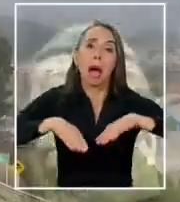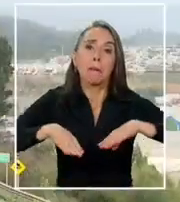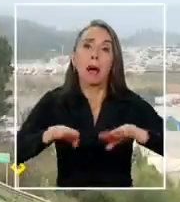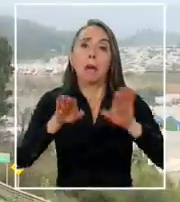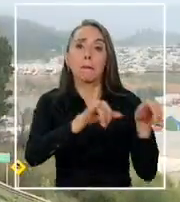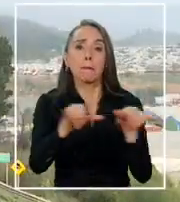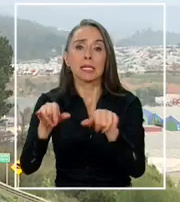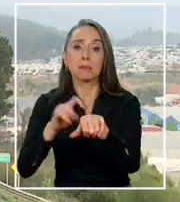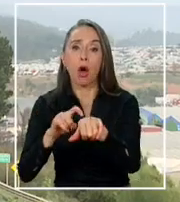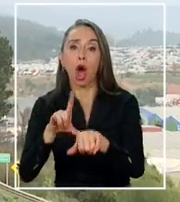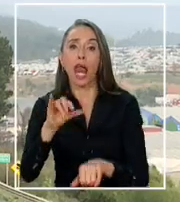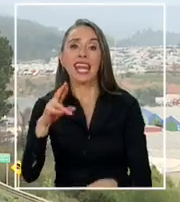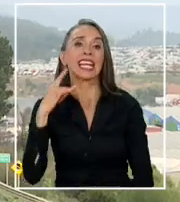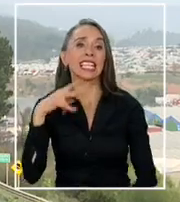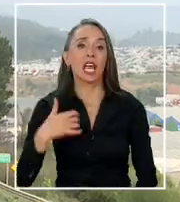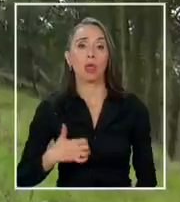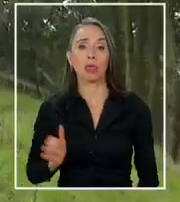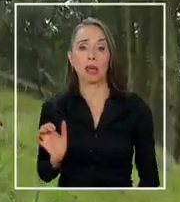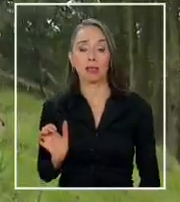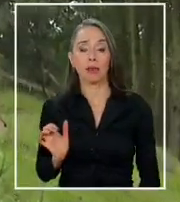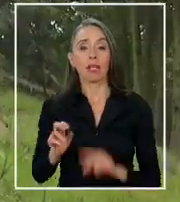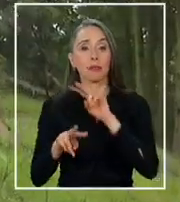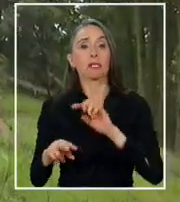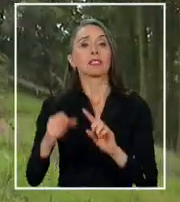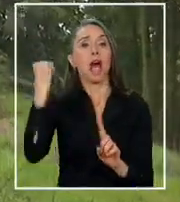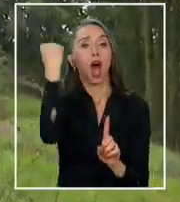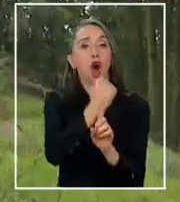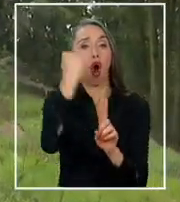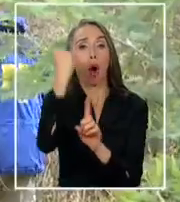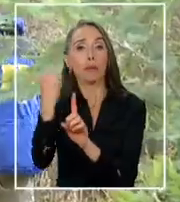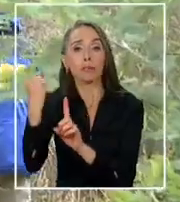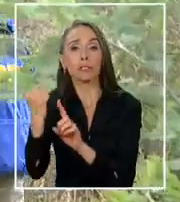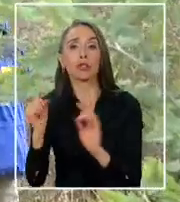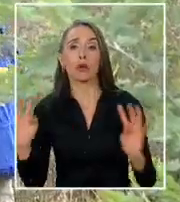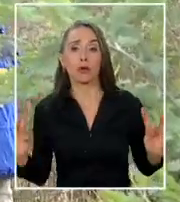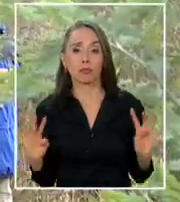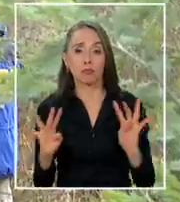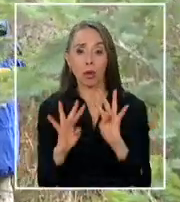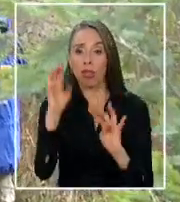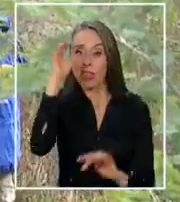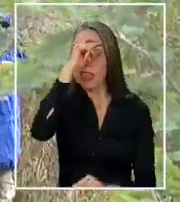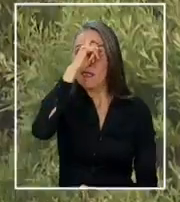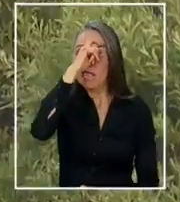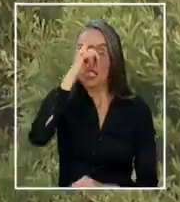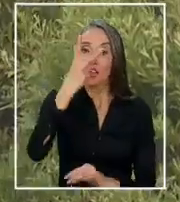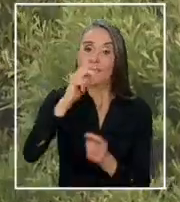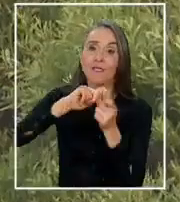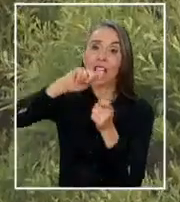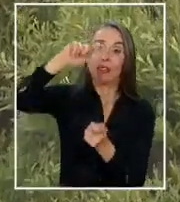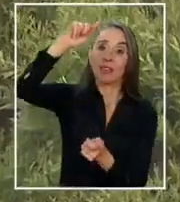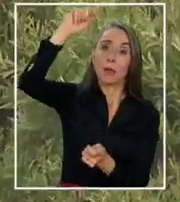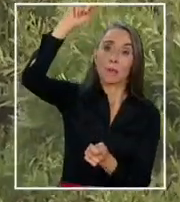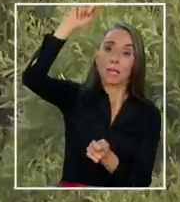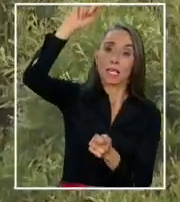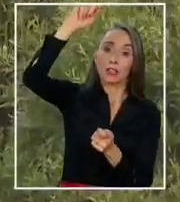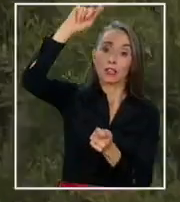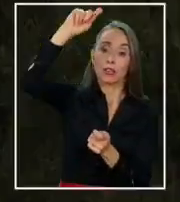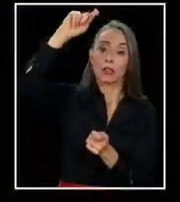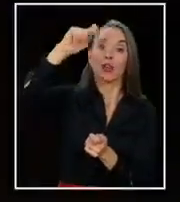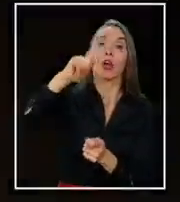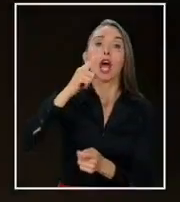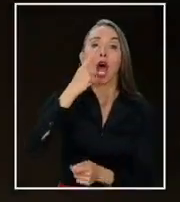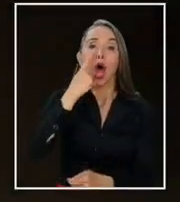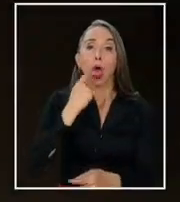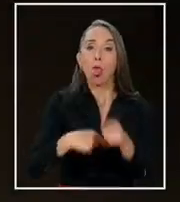A la misma hora, en Lirquén, los detectives de la Brigada de Homicidios concretaban un despliegue difícil, a 20 metros de altura, por sobre el sitio donde el